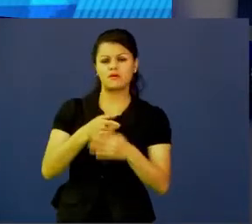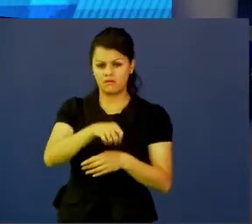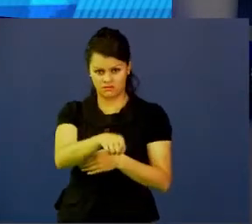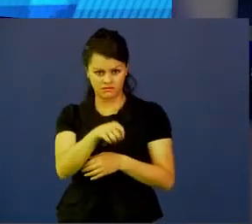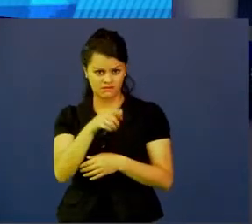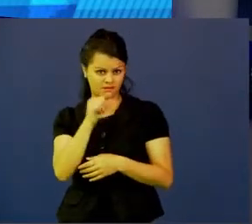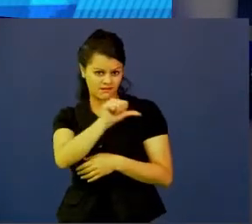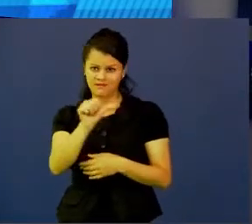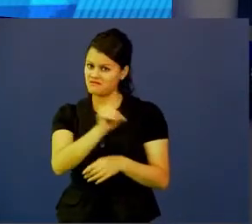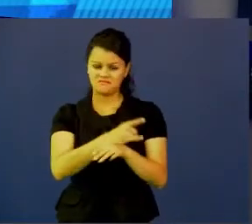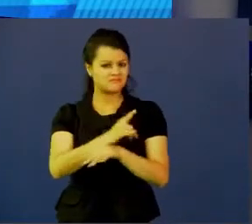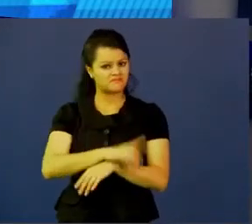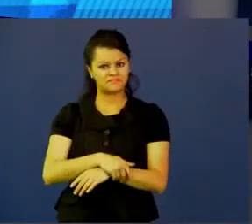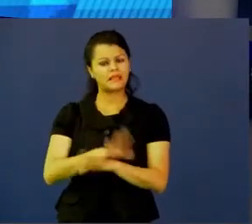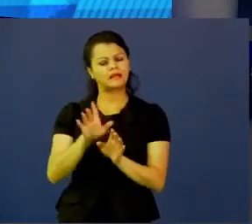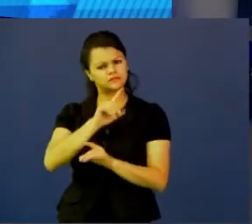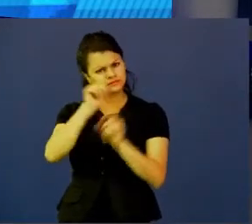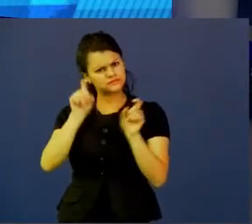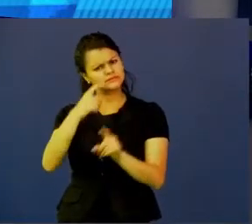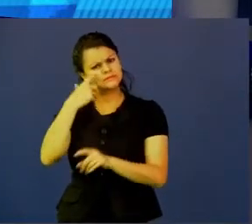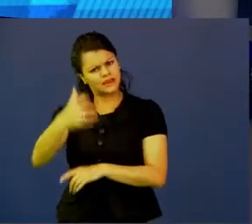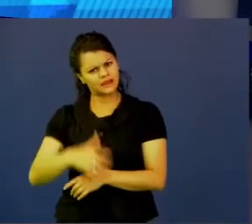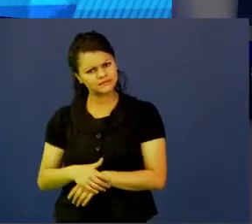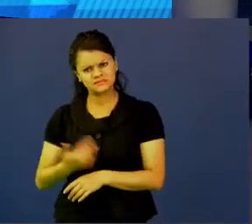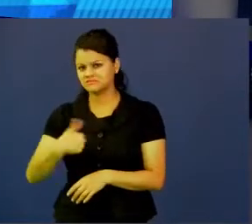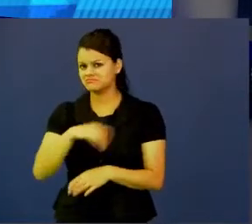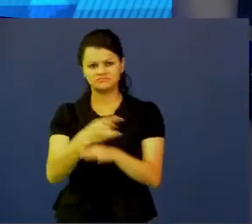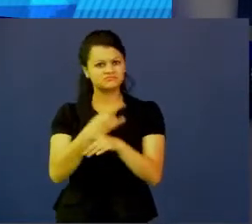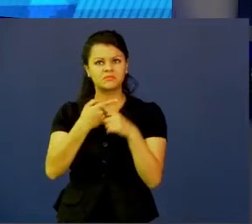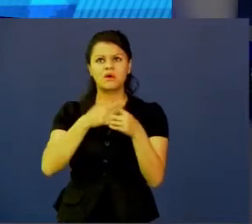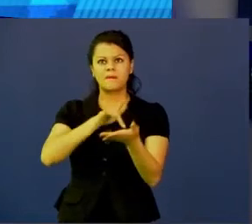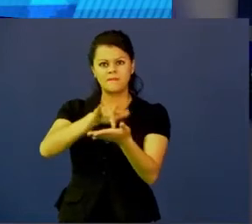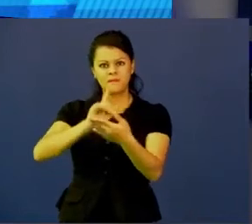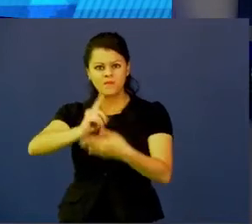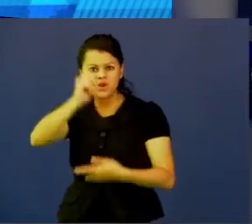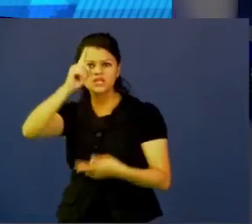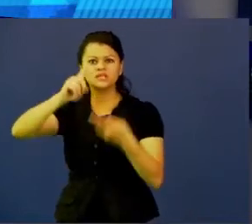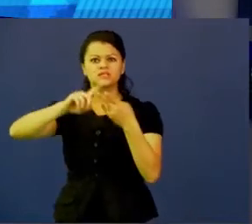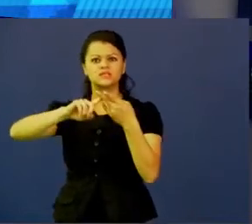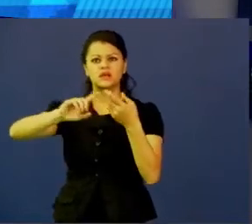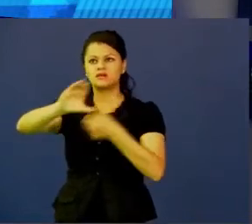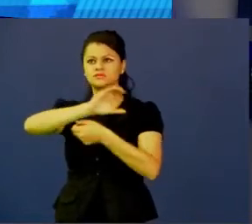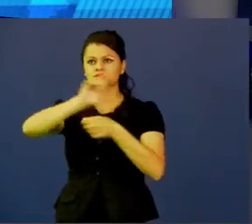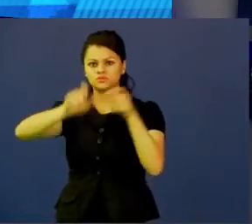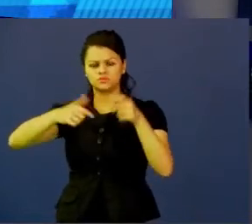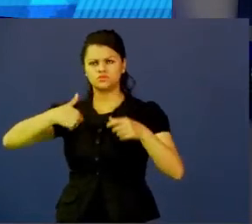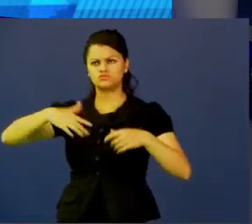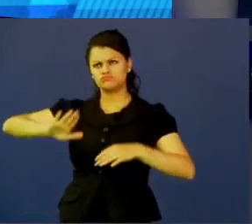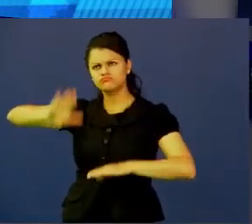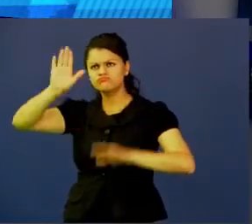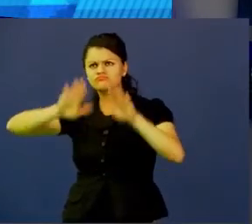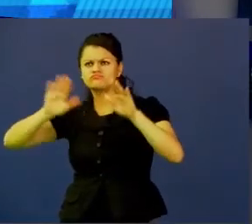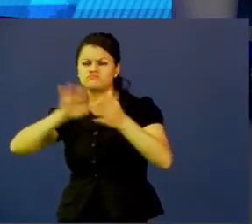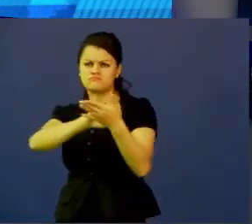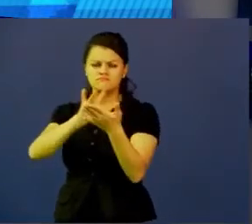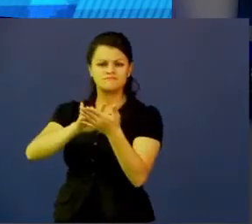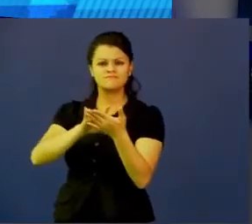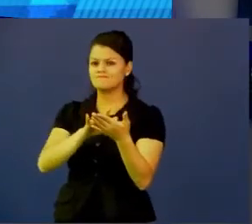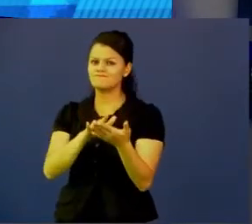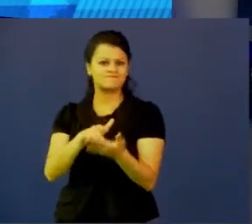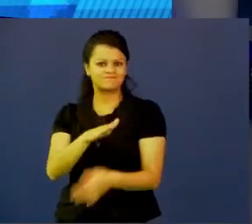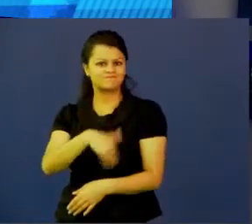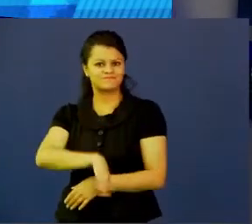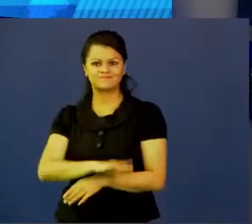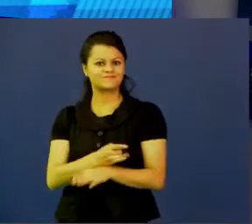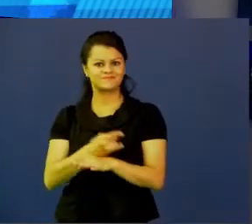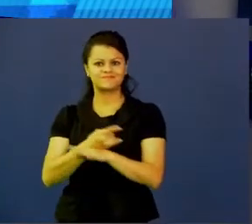muy grande. No estamos usando internet para la participación política, para la participación ciudadana. Esas son preguntas enormes.